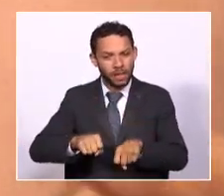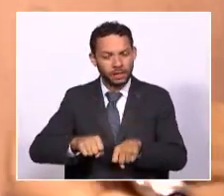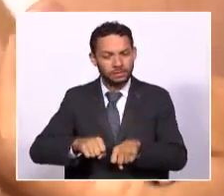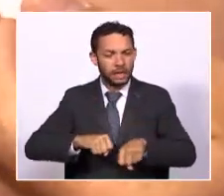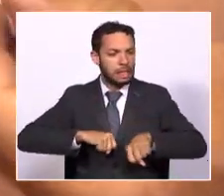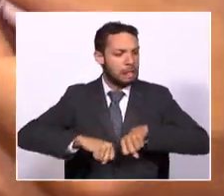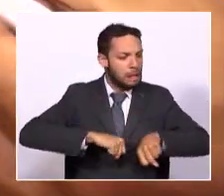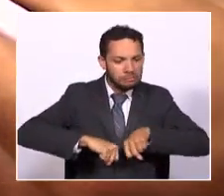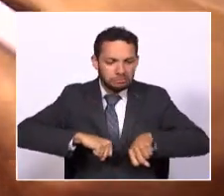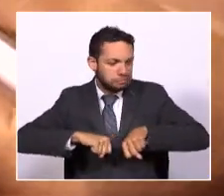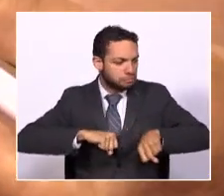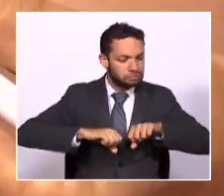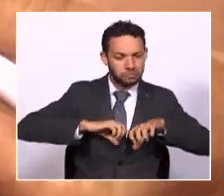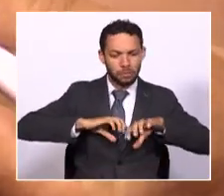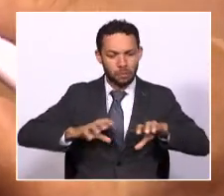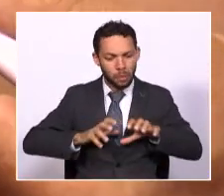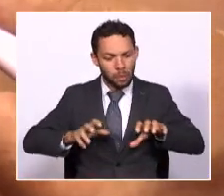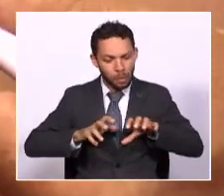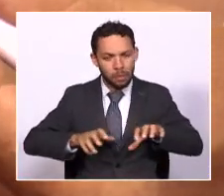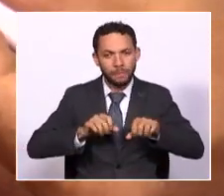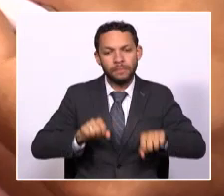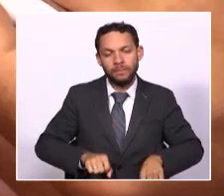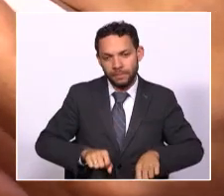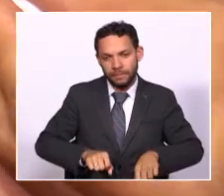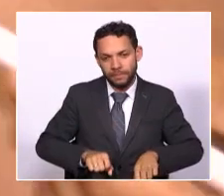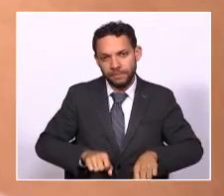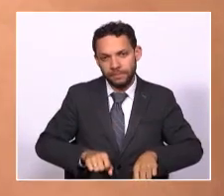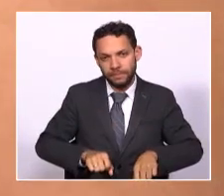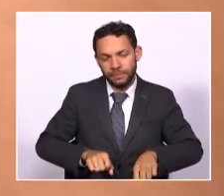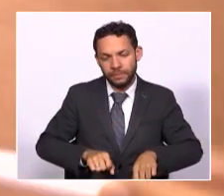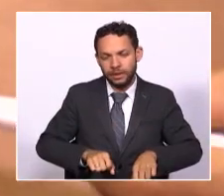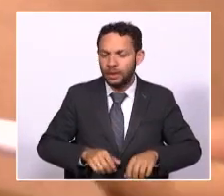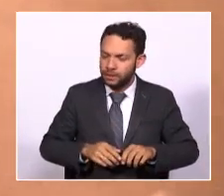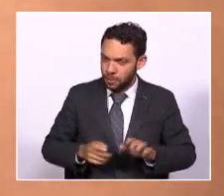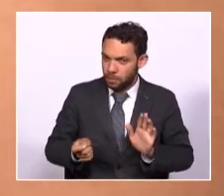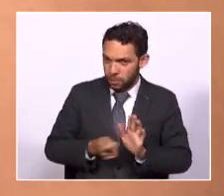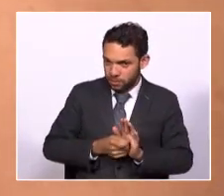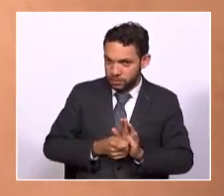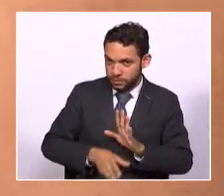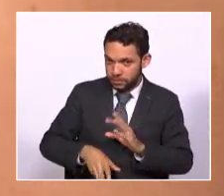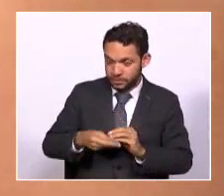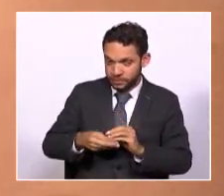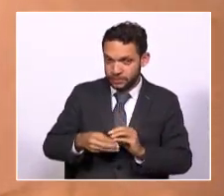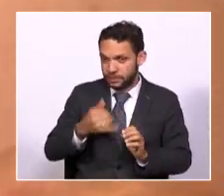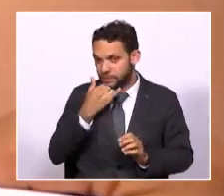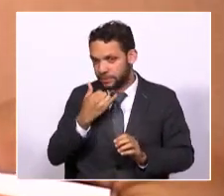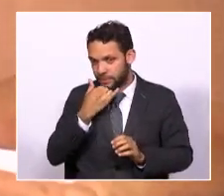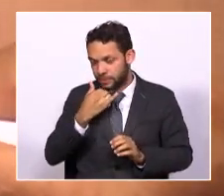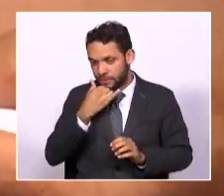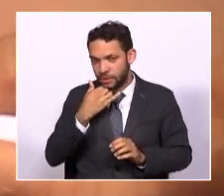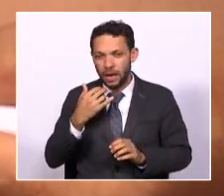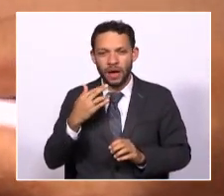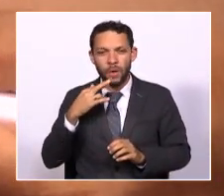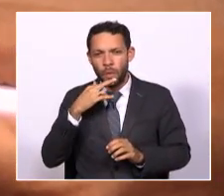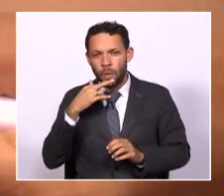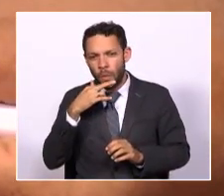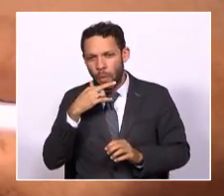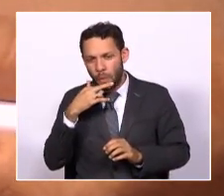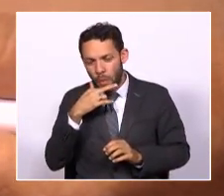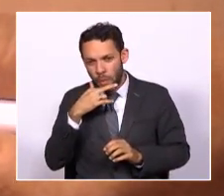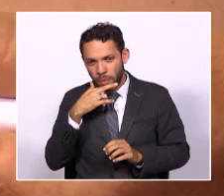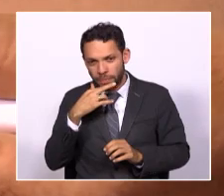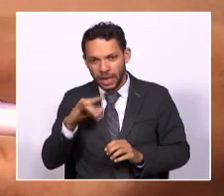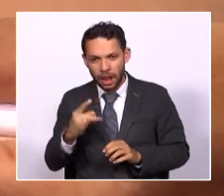hacer actividades. Pero si... ¿Ah? Y puede pasar esta cosita roja, que es una